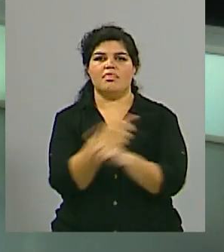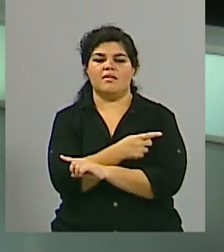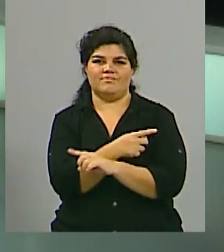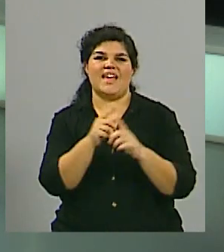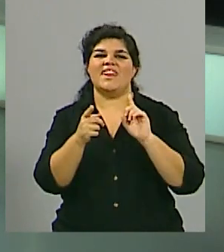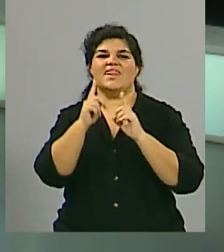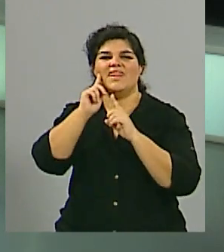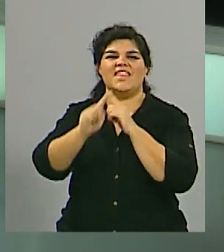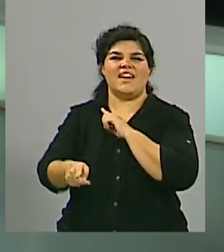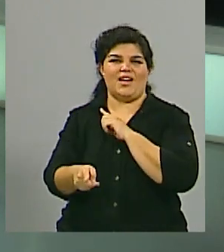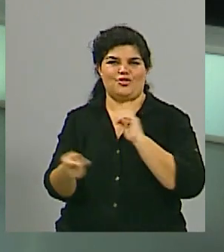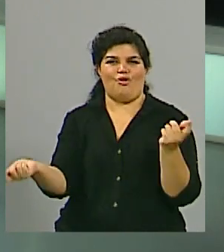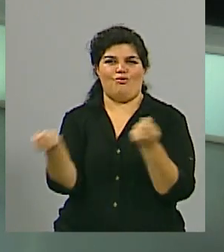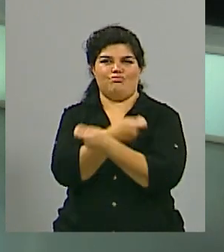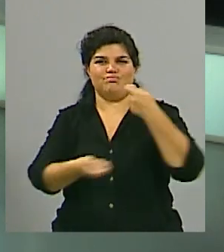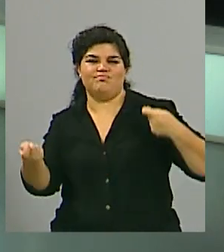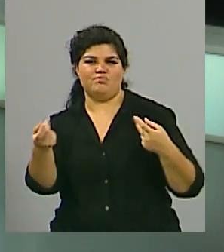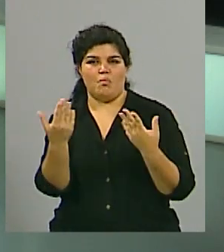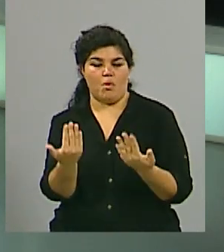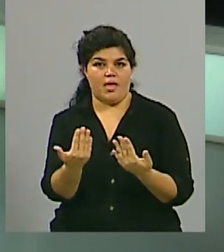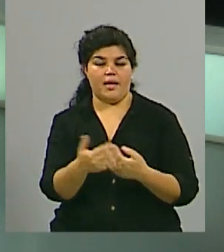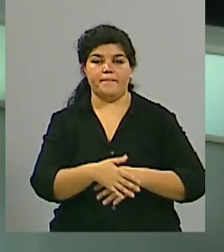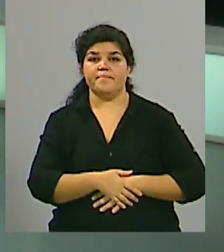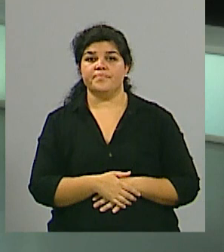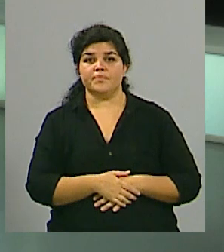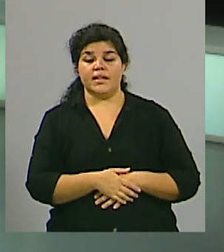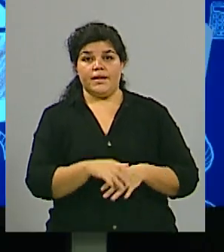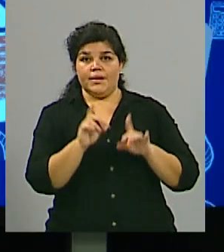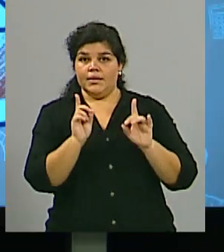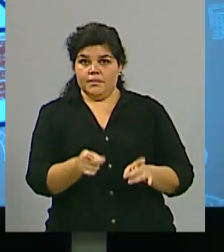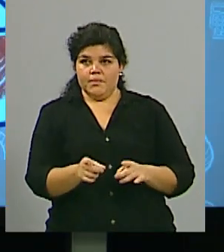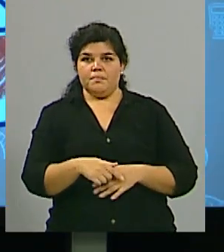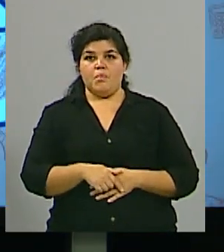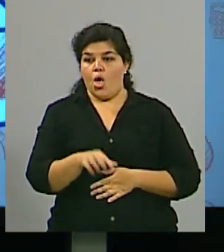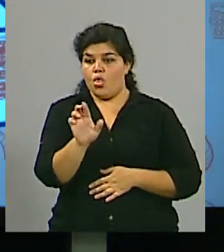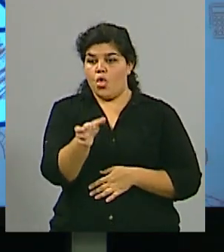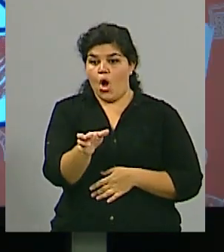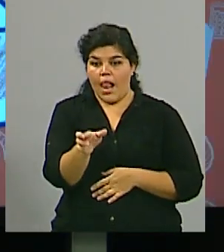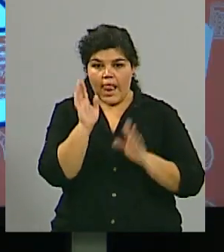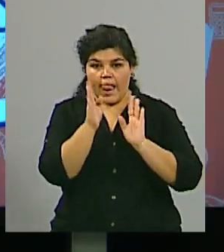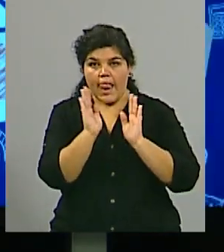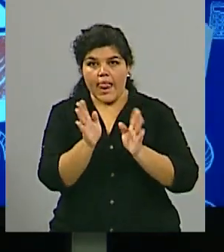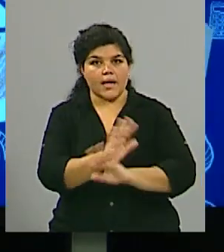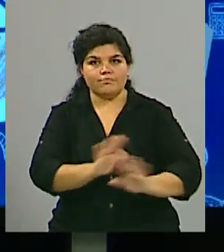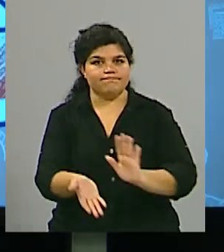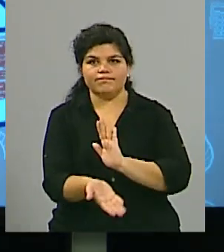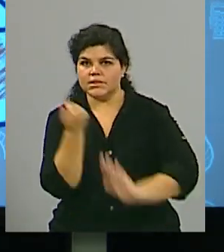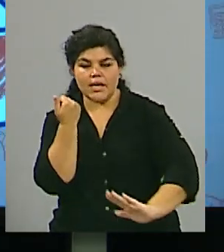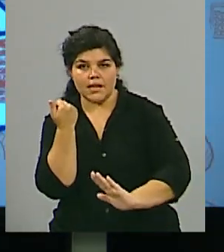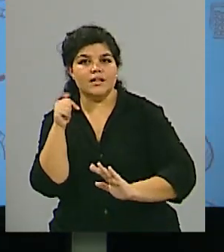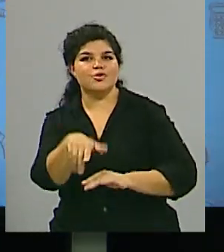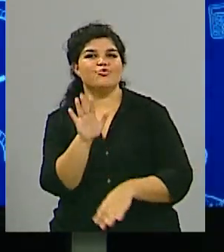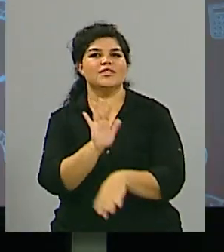económicas que están relacionadas a esto. Por ejemplo, el hecho de que al no utilizar más el dólar, por ejemplo, el traslado de los